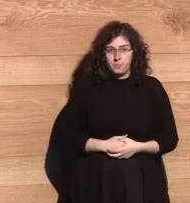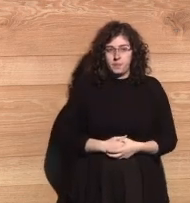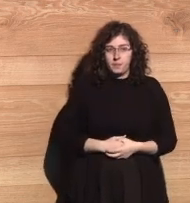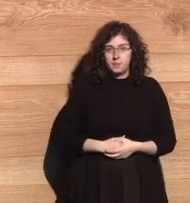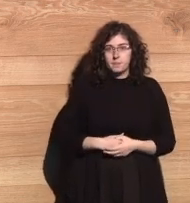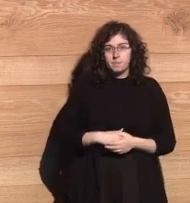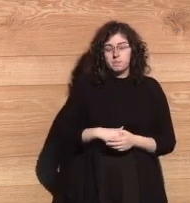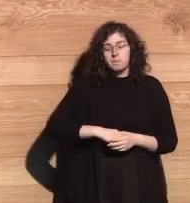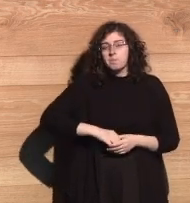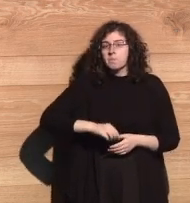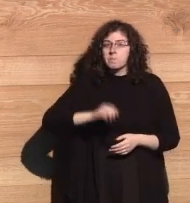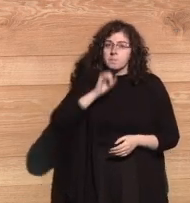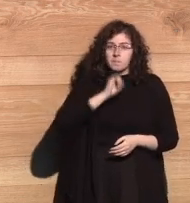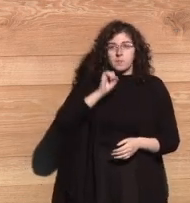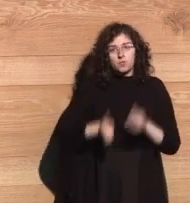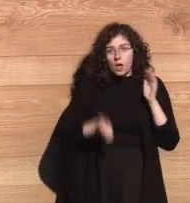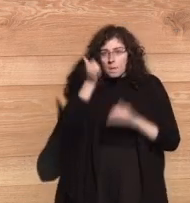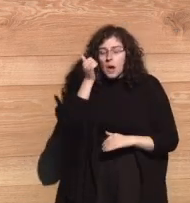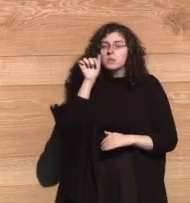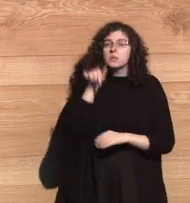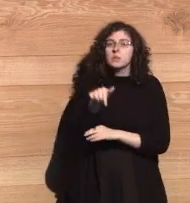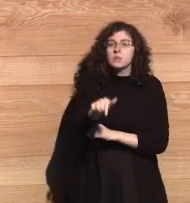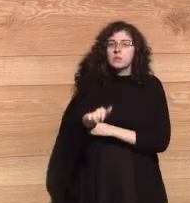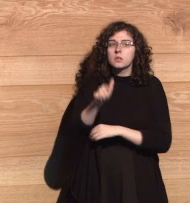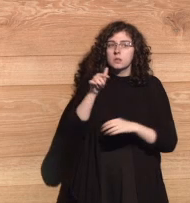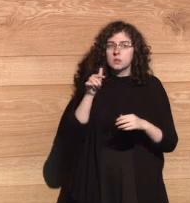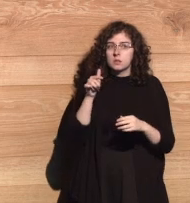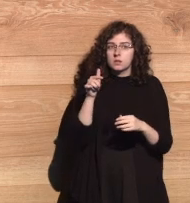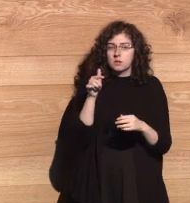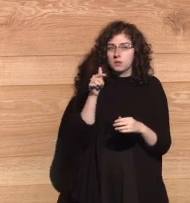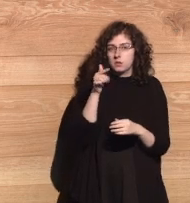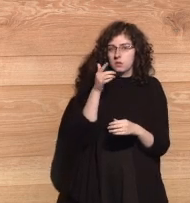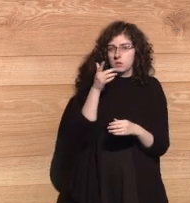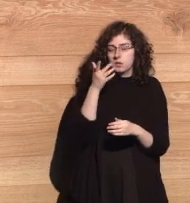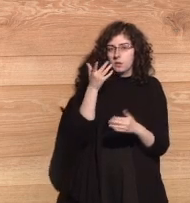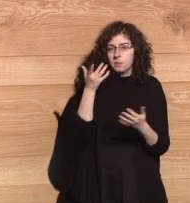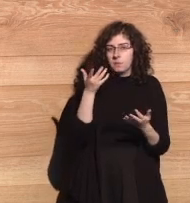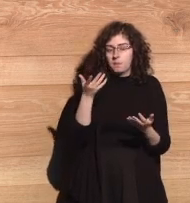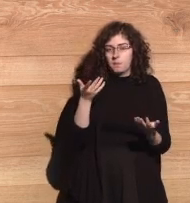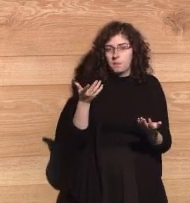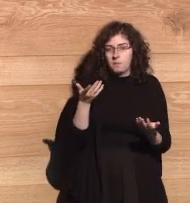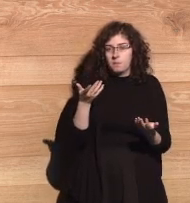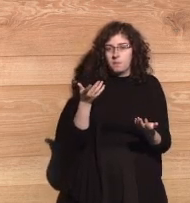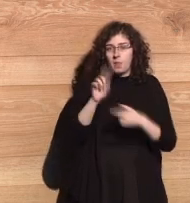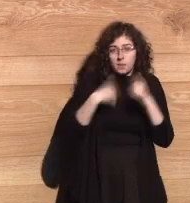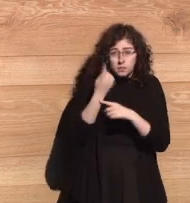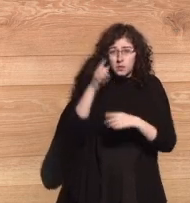más impresionante fue que al principio todos quedaban así como que no, como si fotos, ¿no? Después la gente